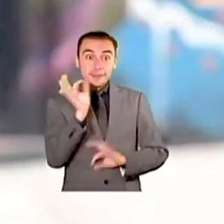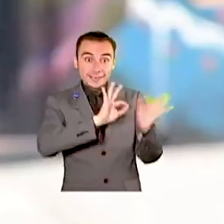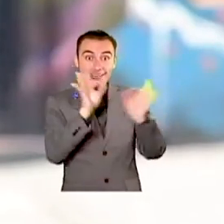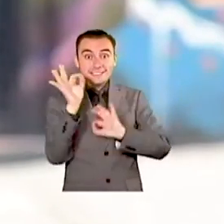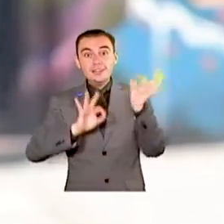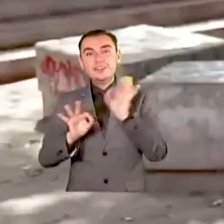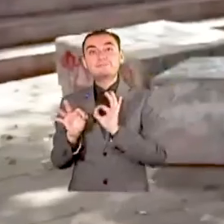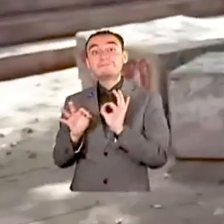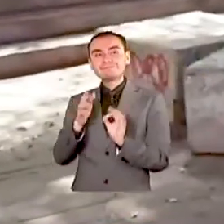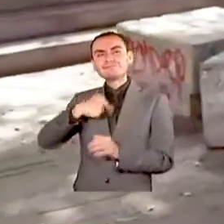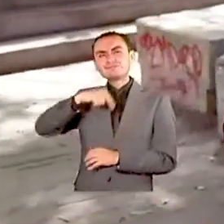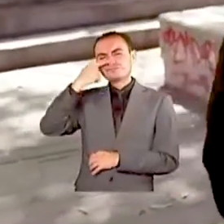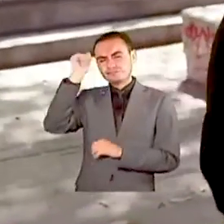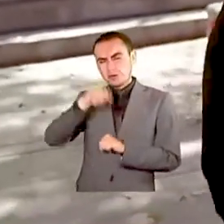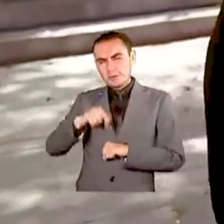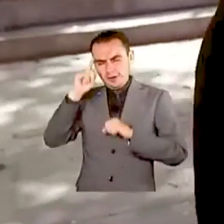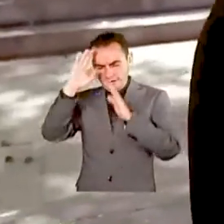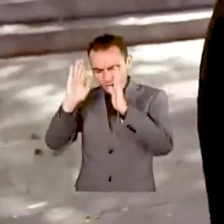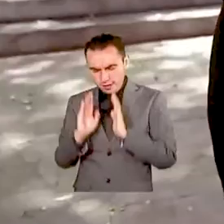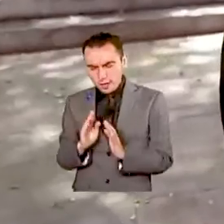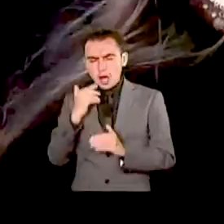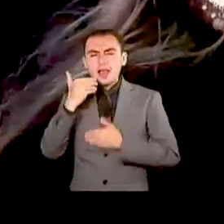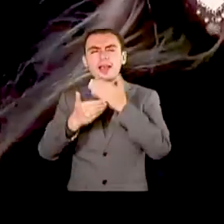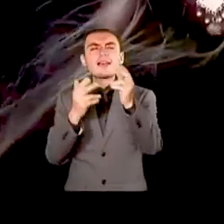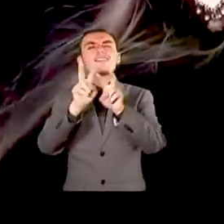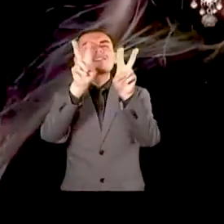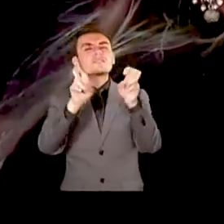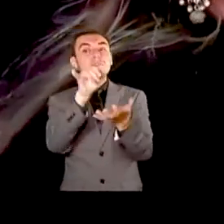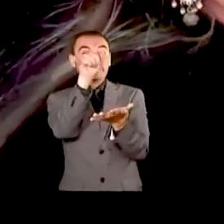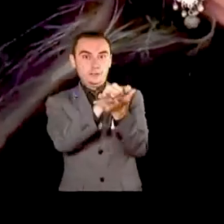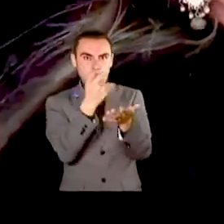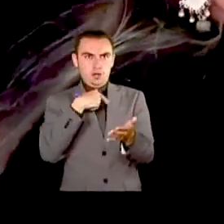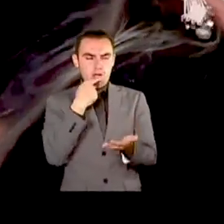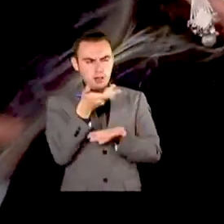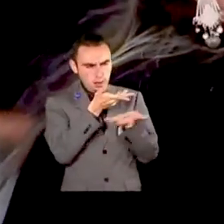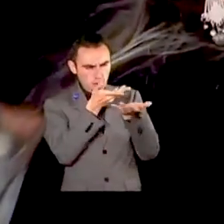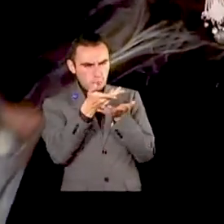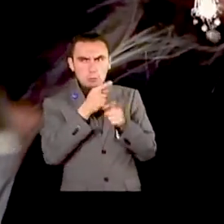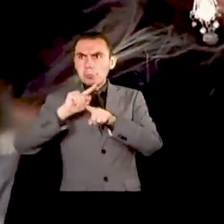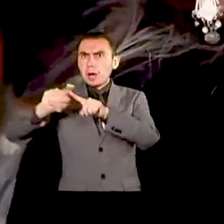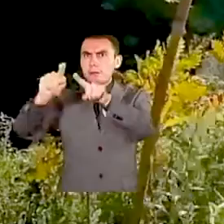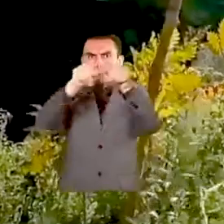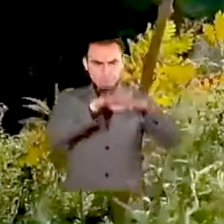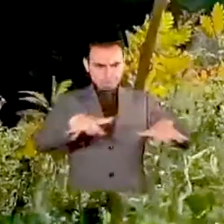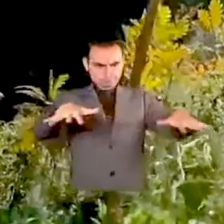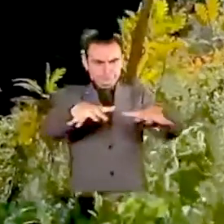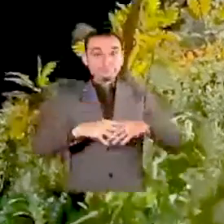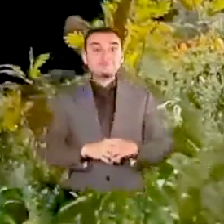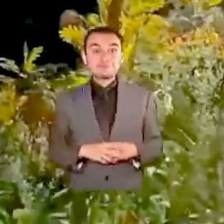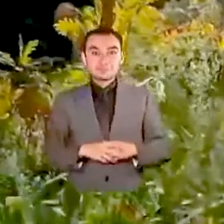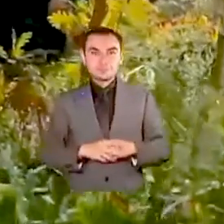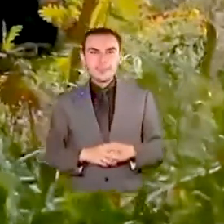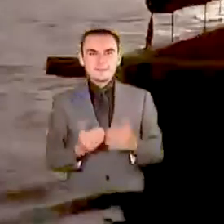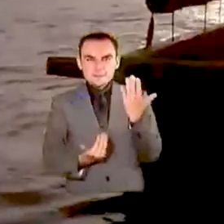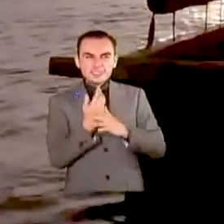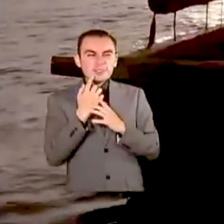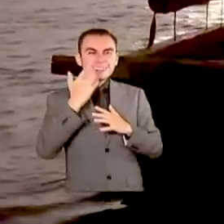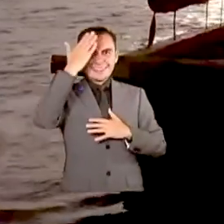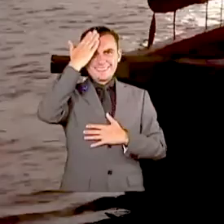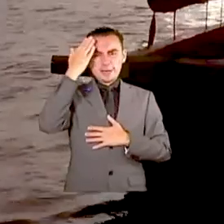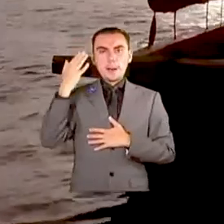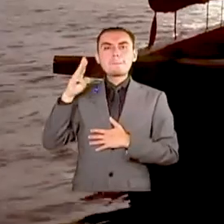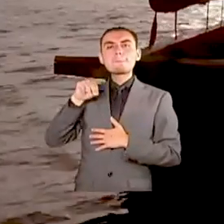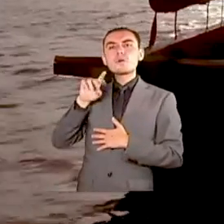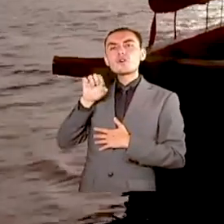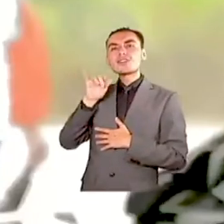ser escuchadas y nos pueden colocar sobre los temas principales a tratar en diferentes escenarios. Fortalecimos la región de los Montes de